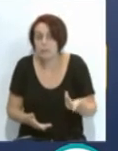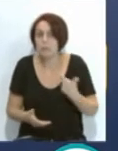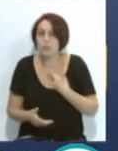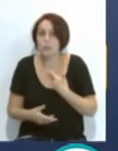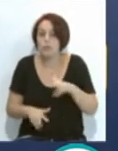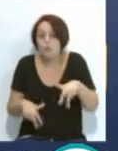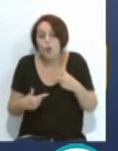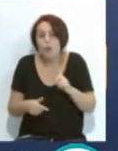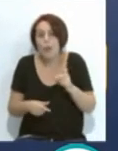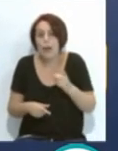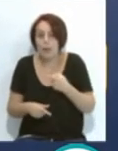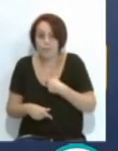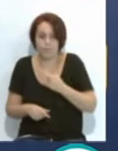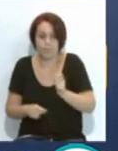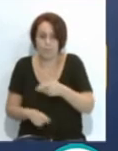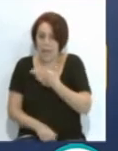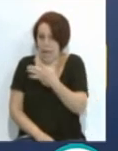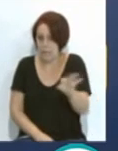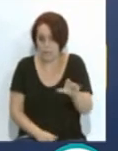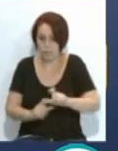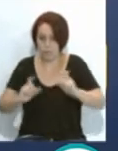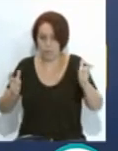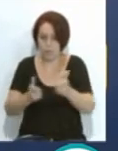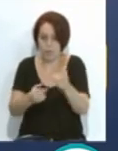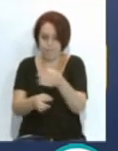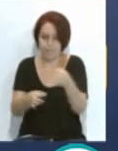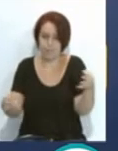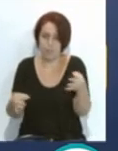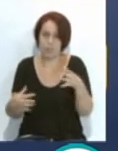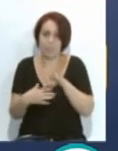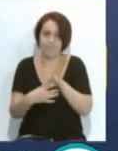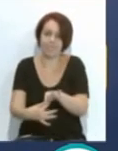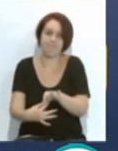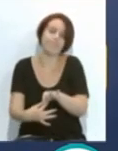clavar lo que hubiera sido una plantilla redonda en cuanto a